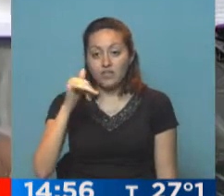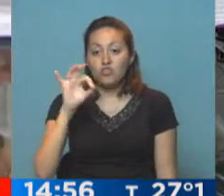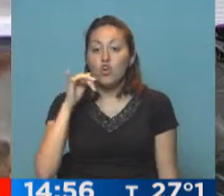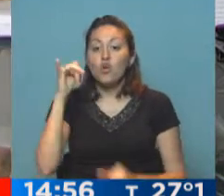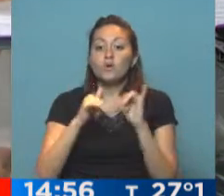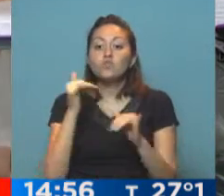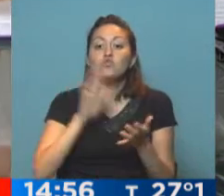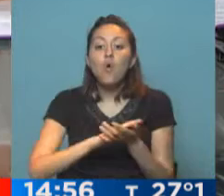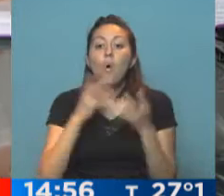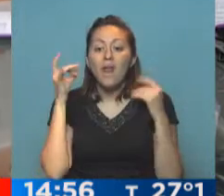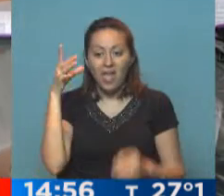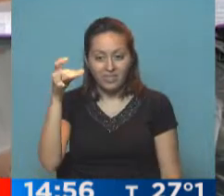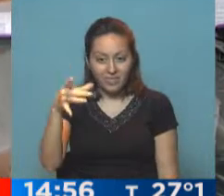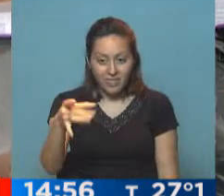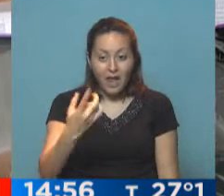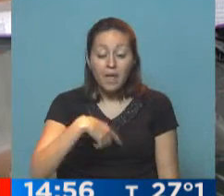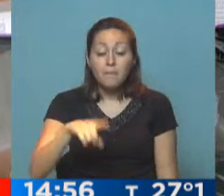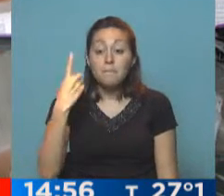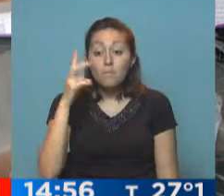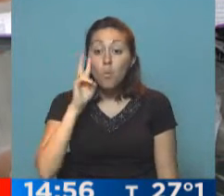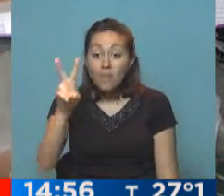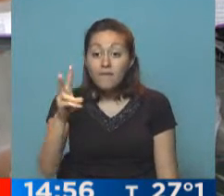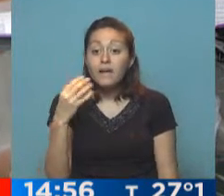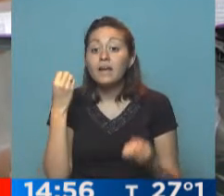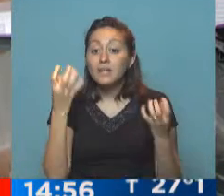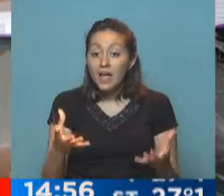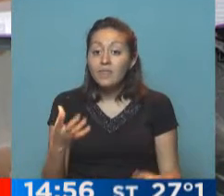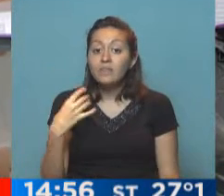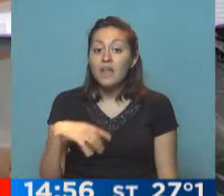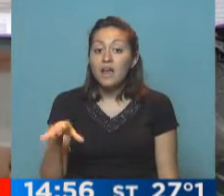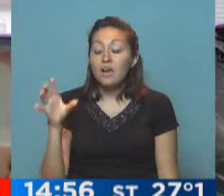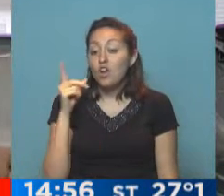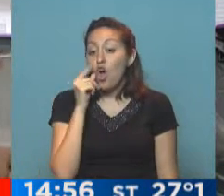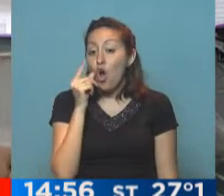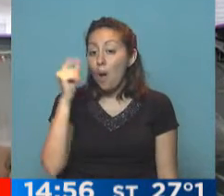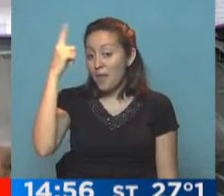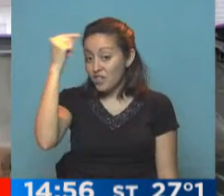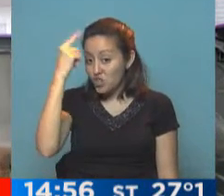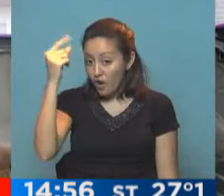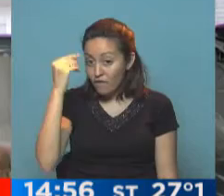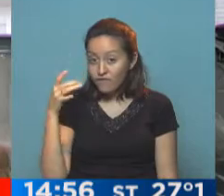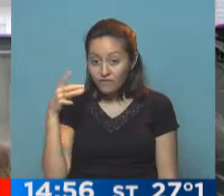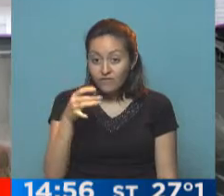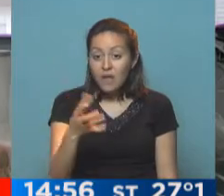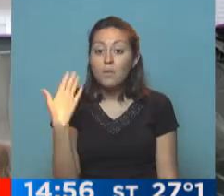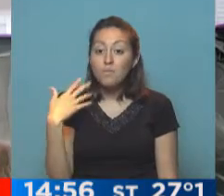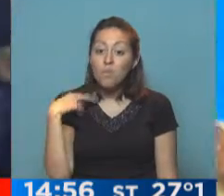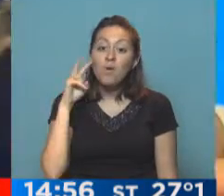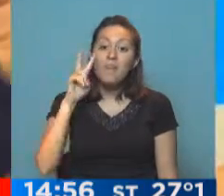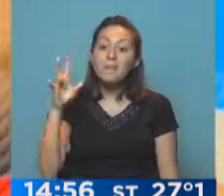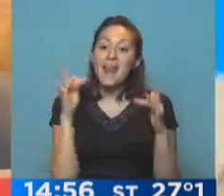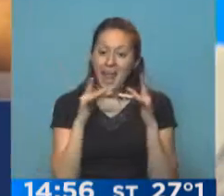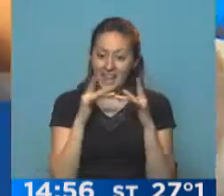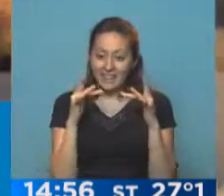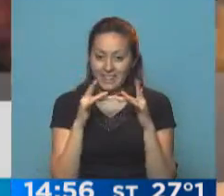trenes. Así es, en principio se va a poder observar el desempeño de los Motorman a través de la web y del Sarmiento. Hoy